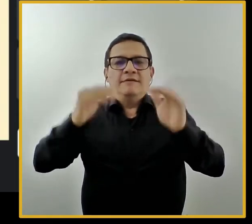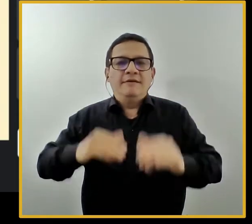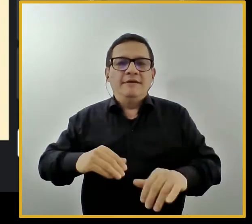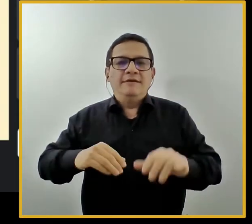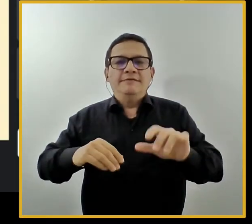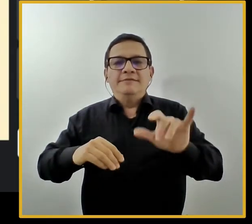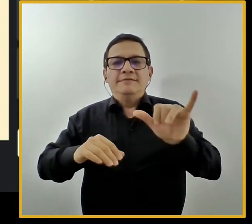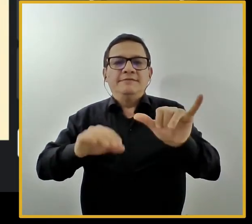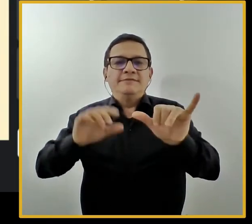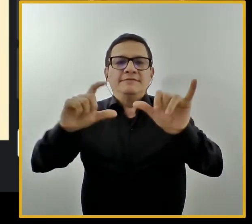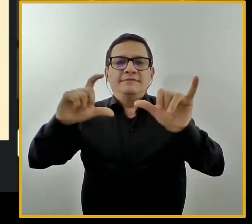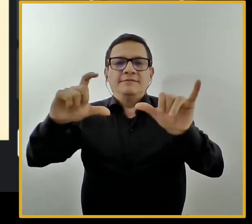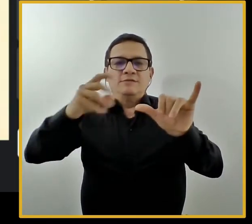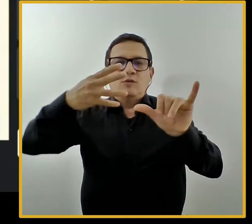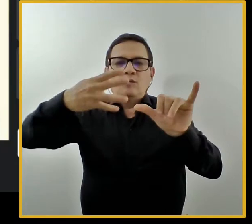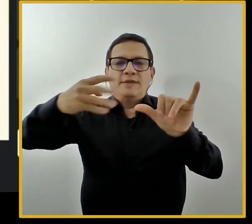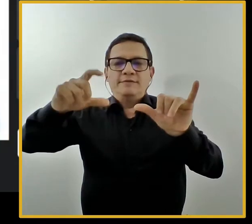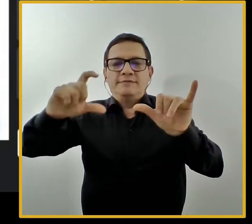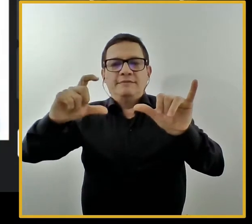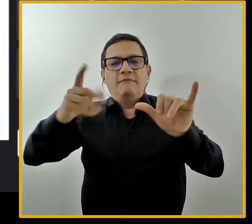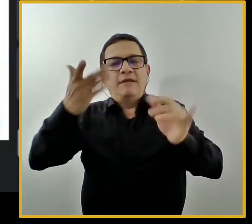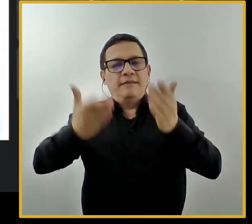que tenga allí la ecuación.